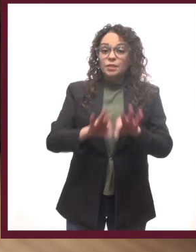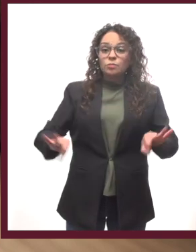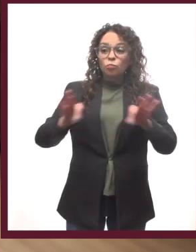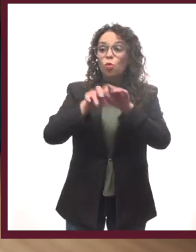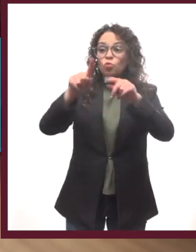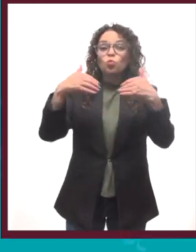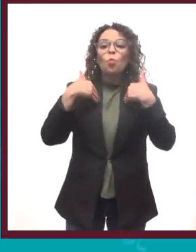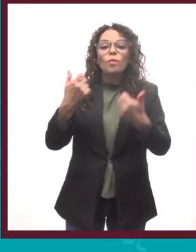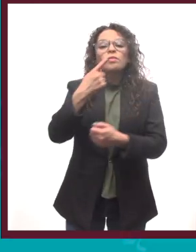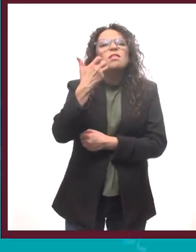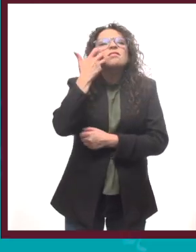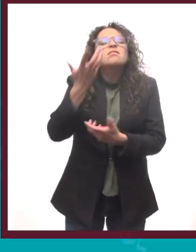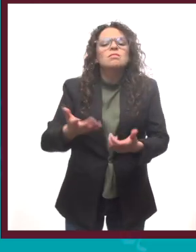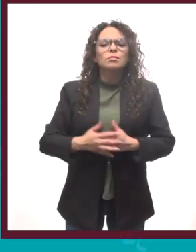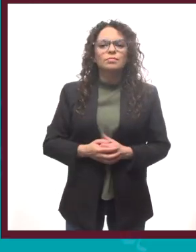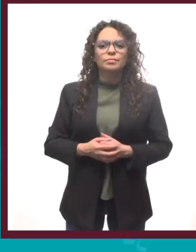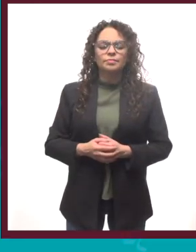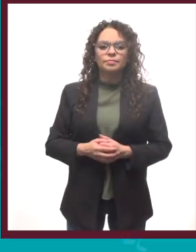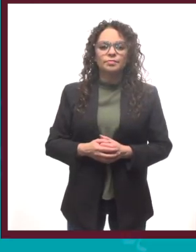quieres.